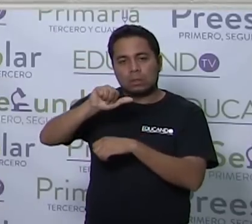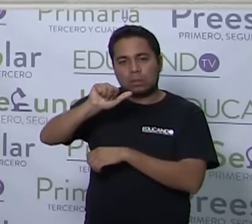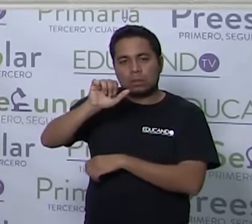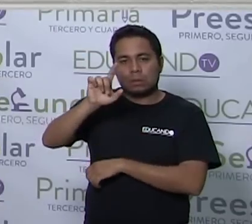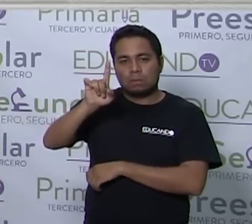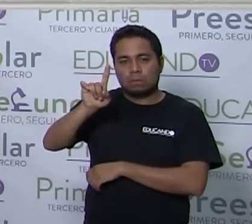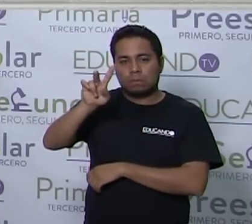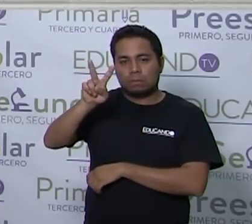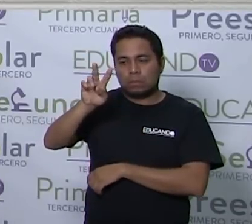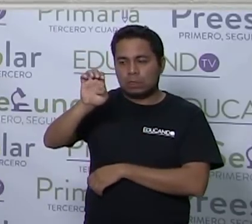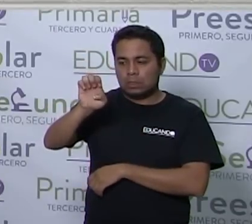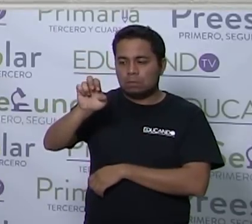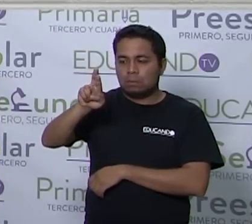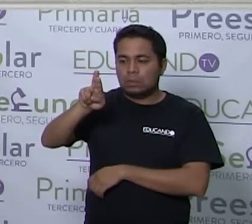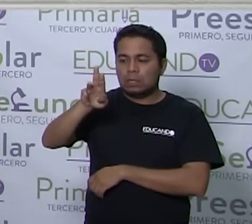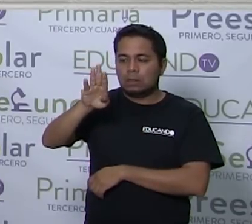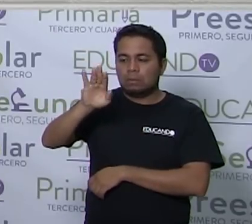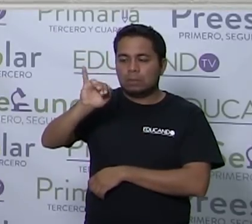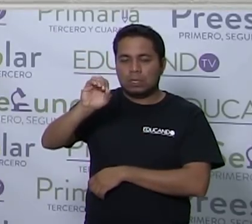adverbios.